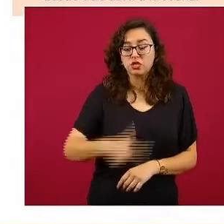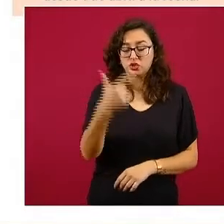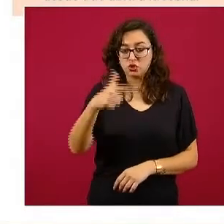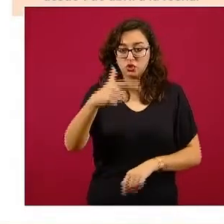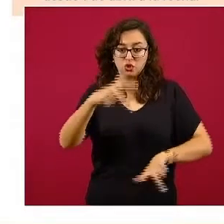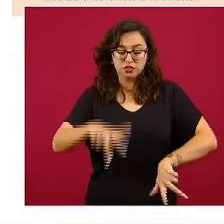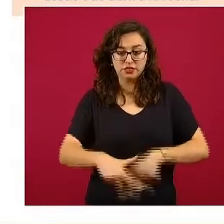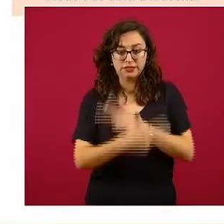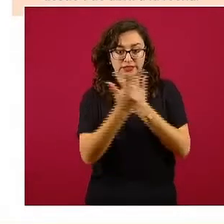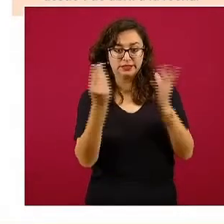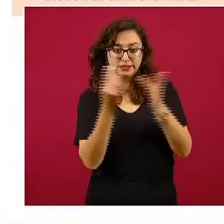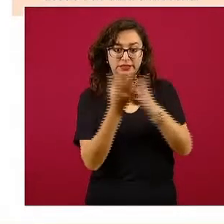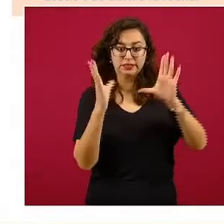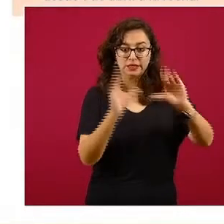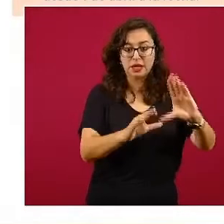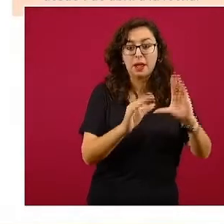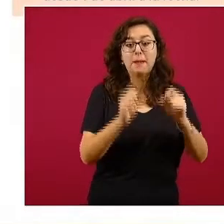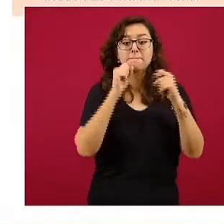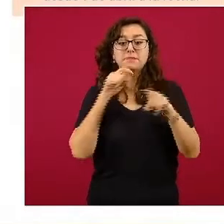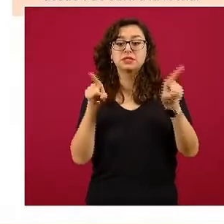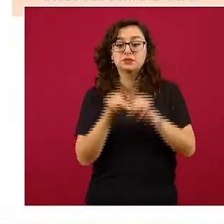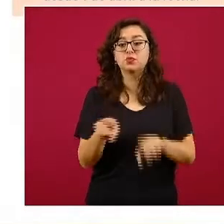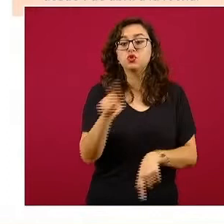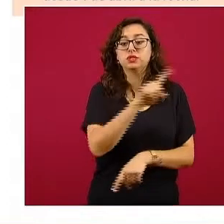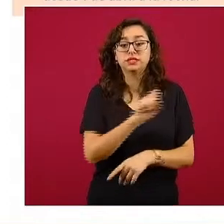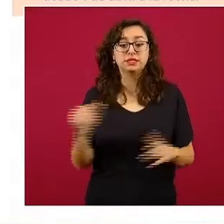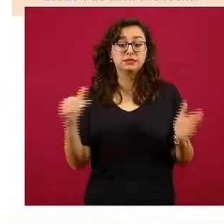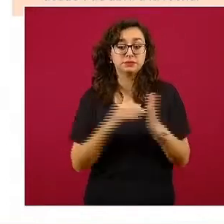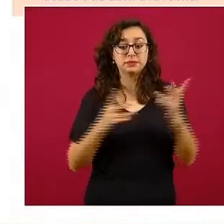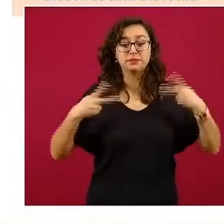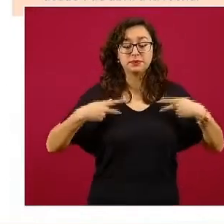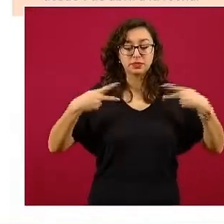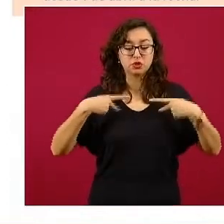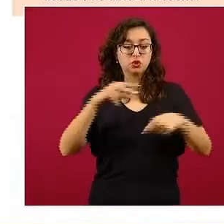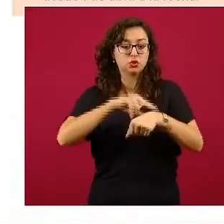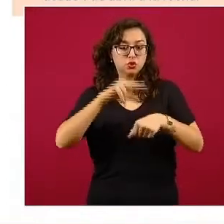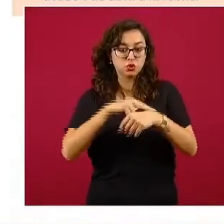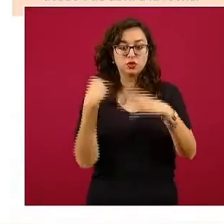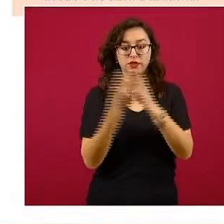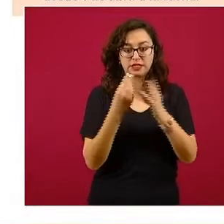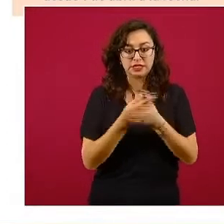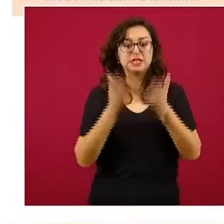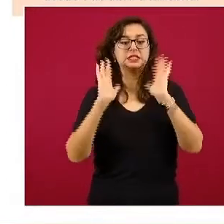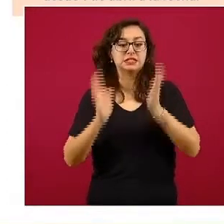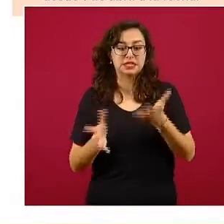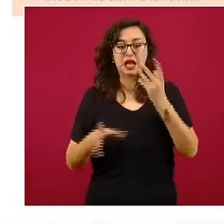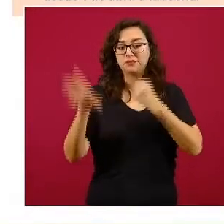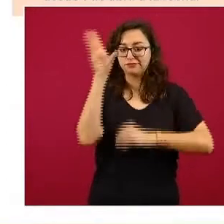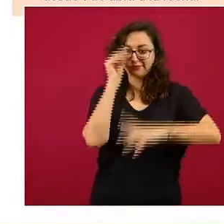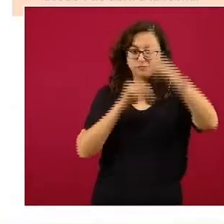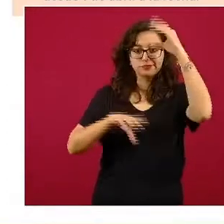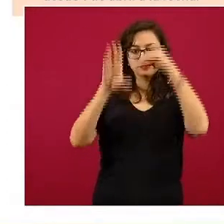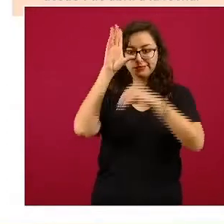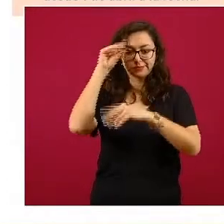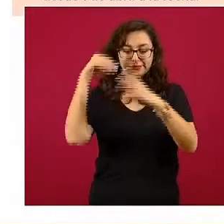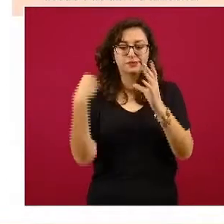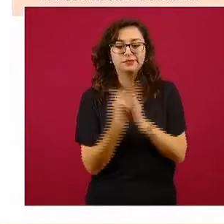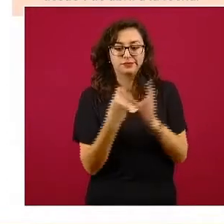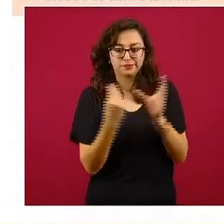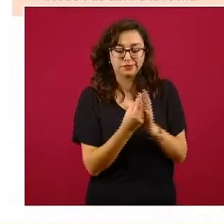telementorías impartidas y más de 100,000 profesionales de la salud han recibido esta telementoría, que